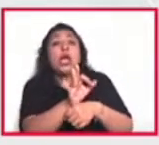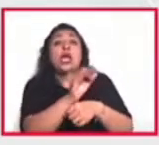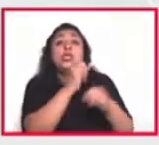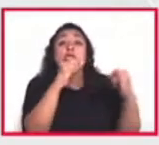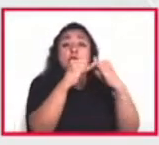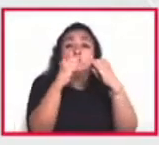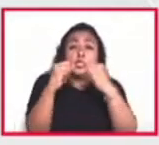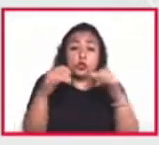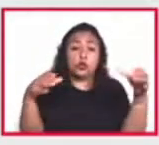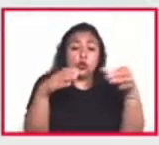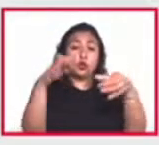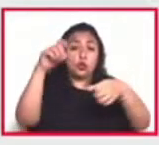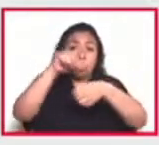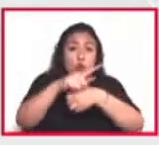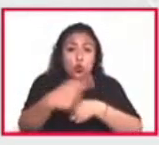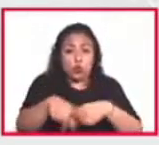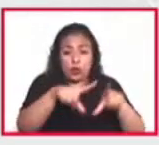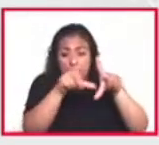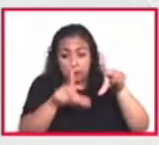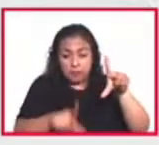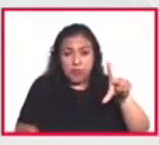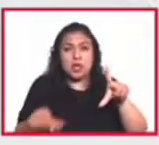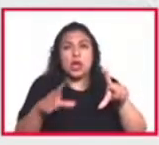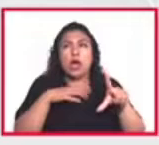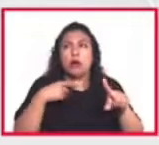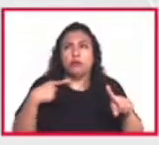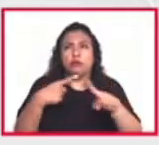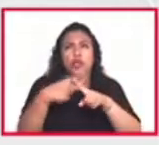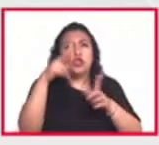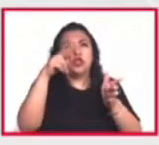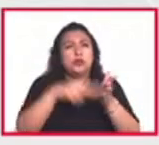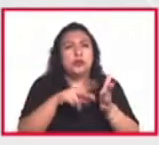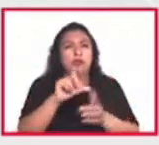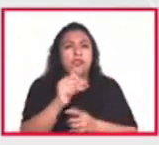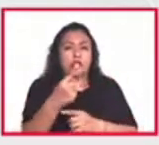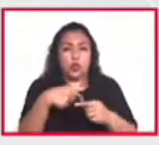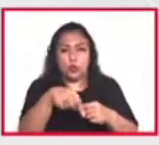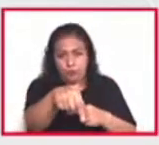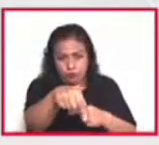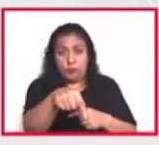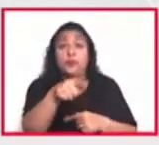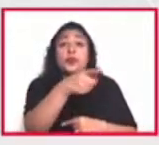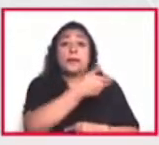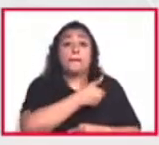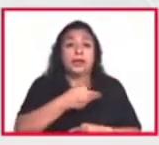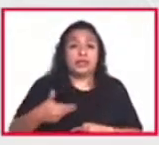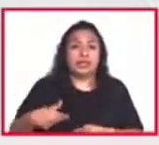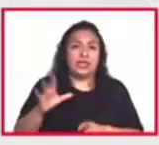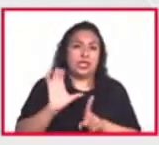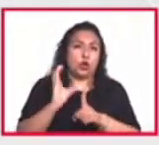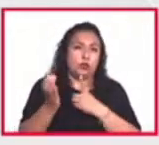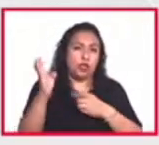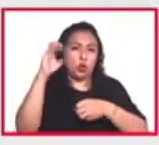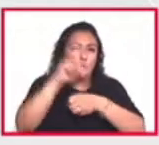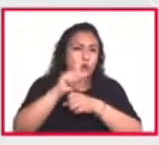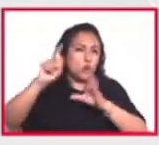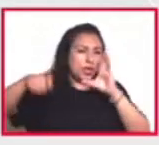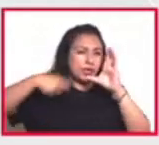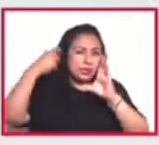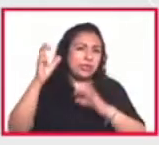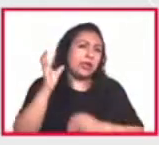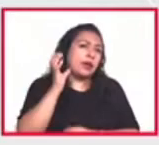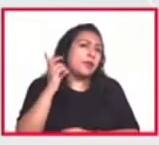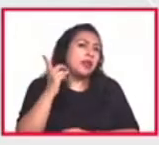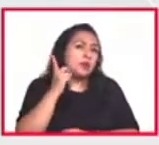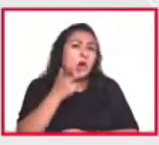del sector cultural del país durante el ejercicio fiscal 2021. El presidente de la Comisión de Cultura y Cinematografía de la Cámara de